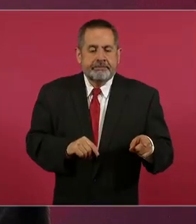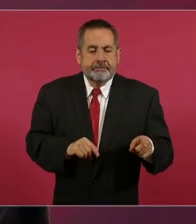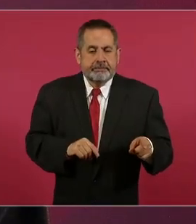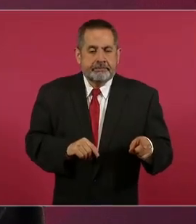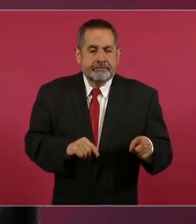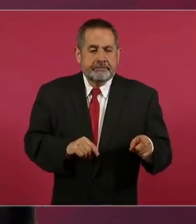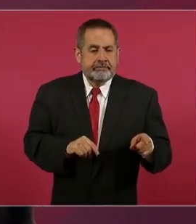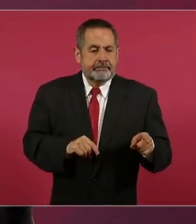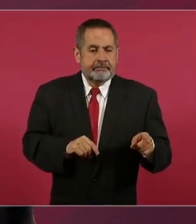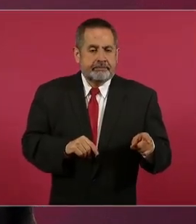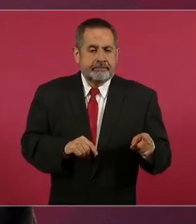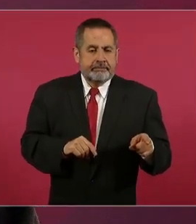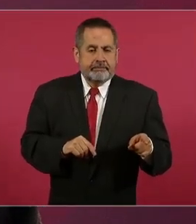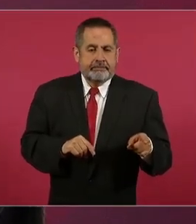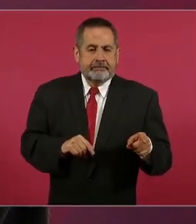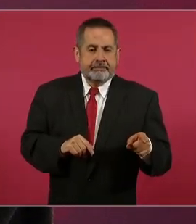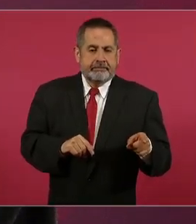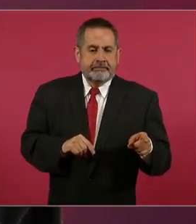han